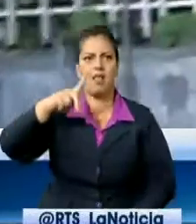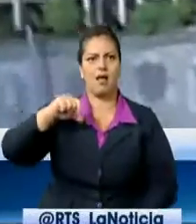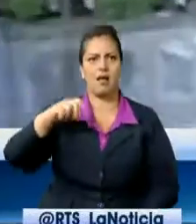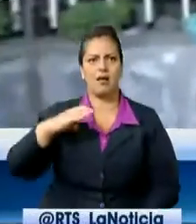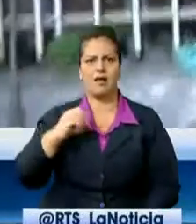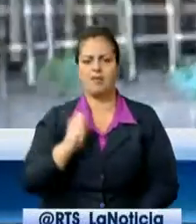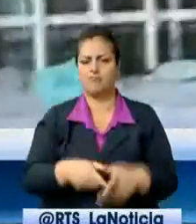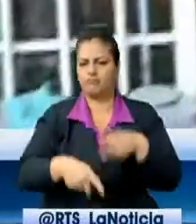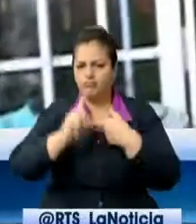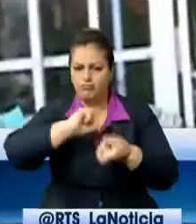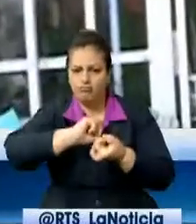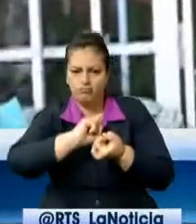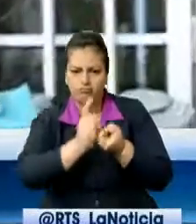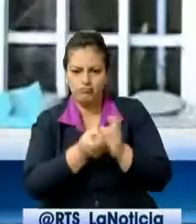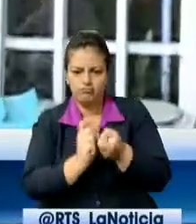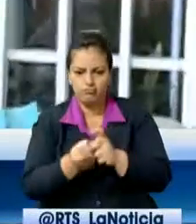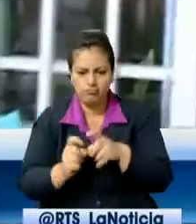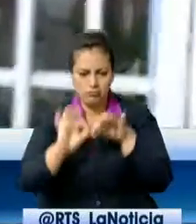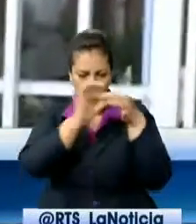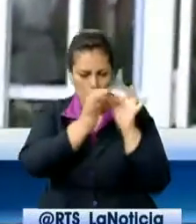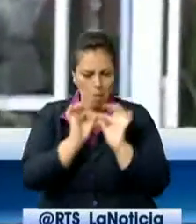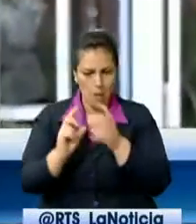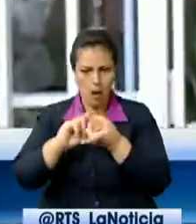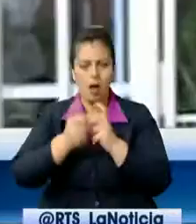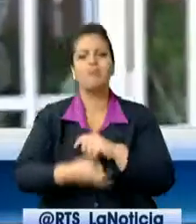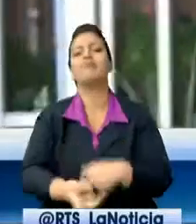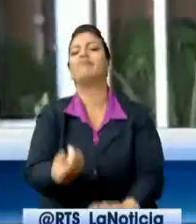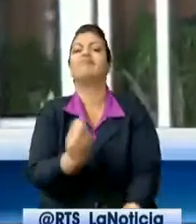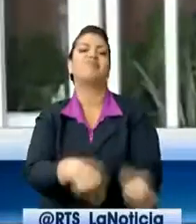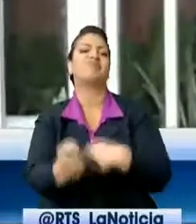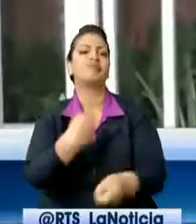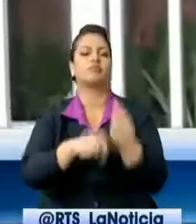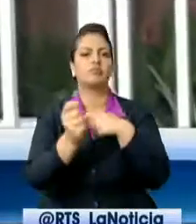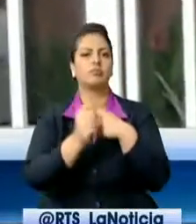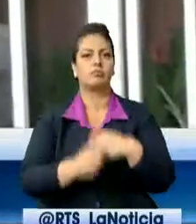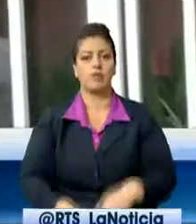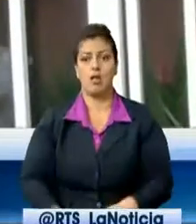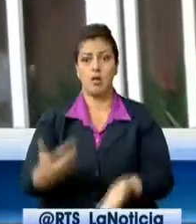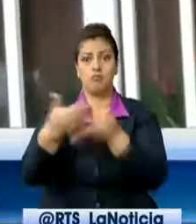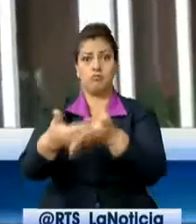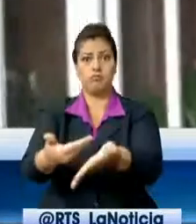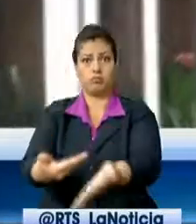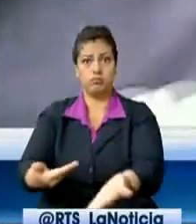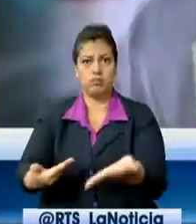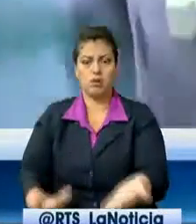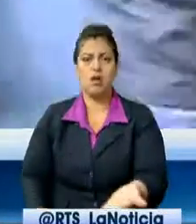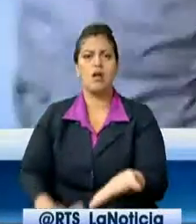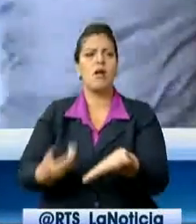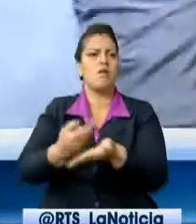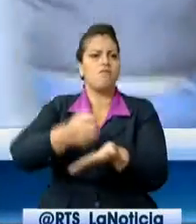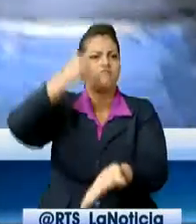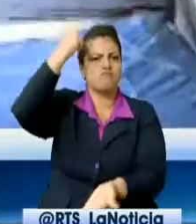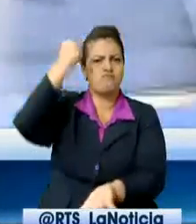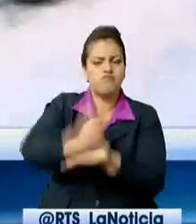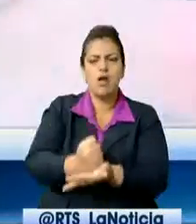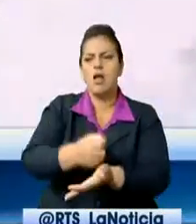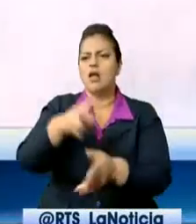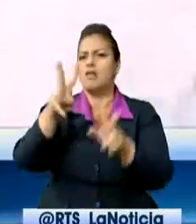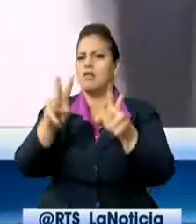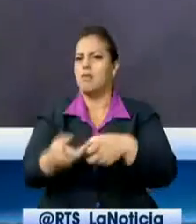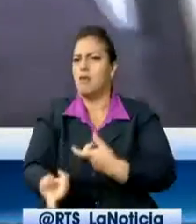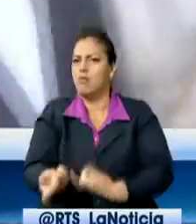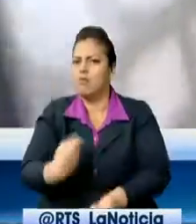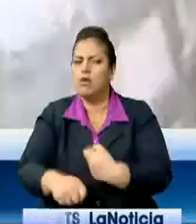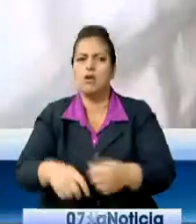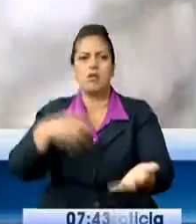DGI ingresaban a 23 inmuebles en busca de evidencias como contratos de compra y venta, matrículas de vehículos, placas, entre otros documentos